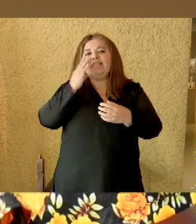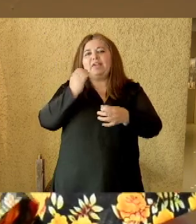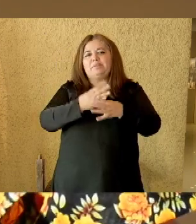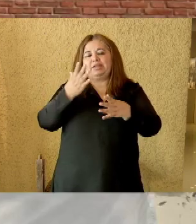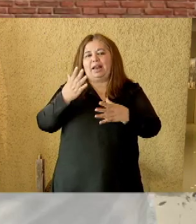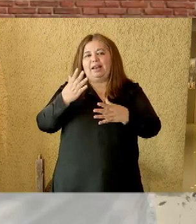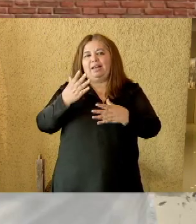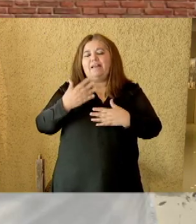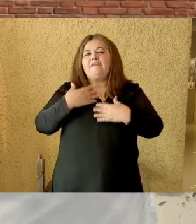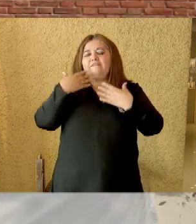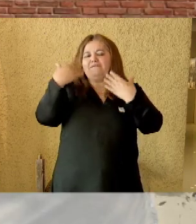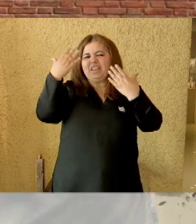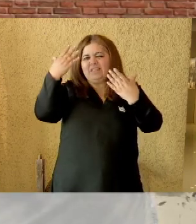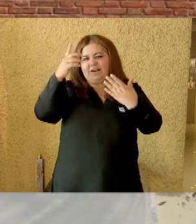patria!